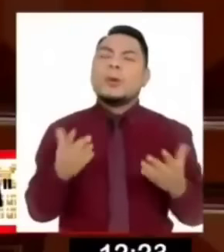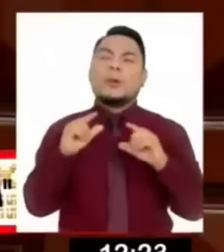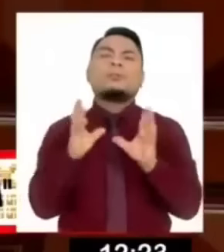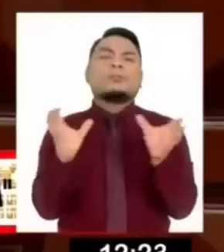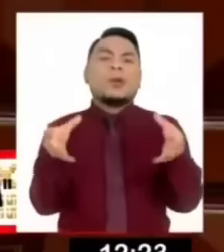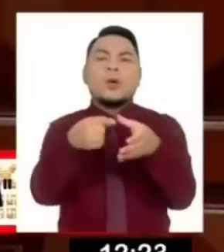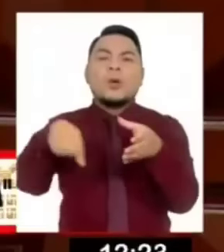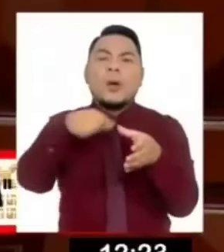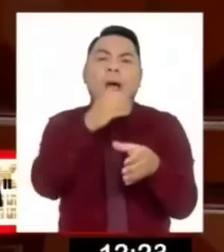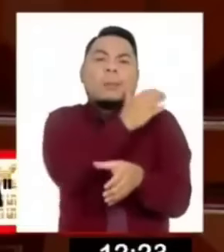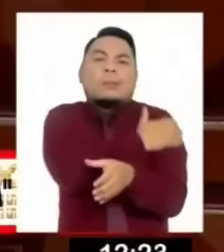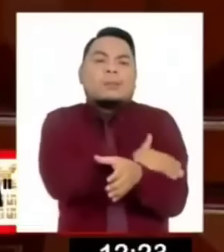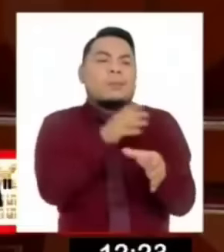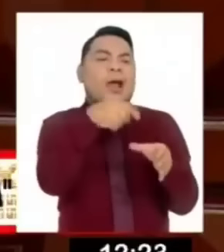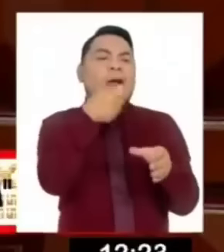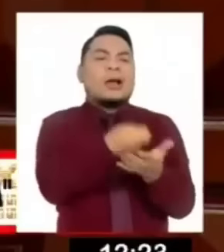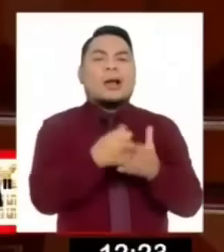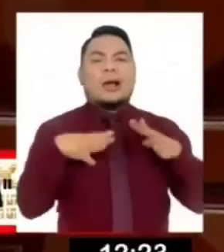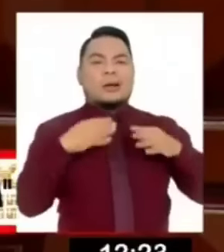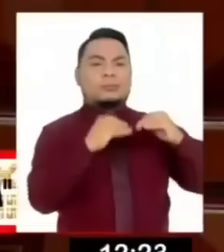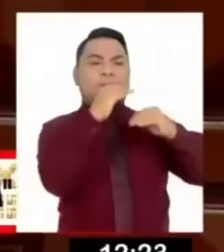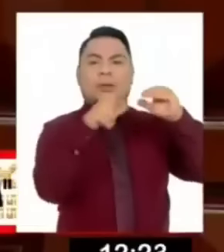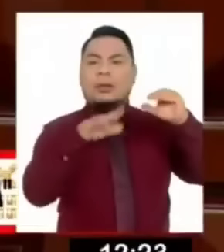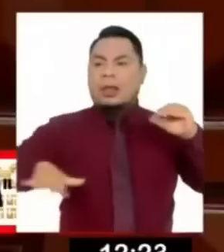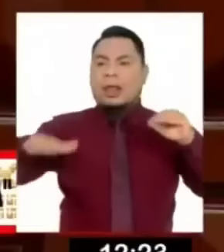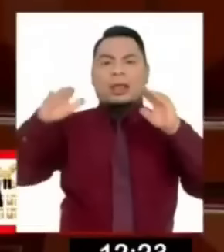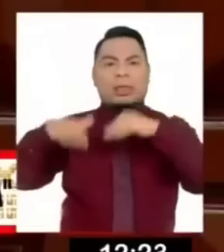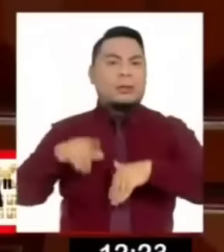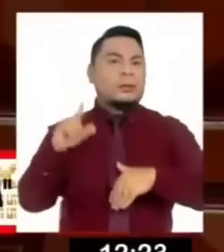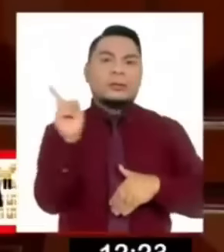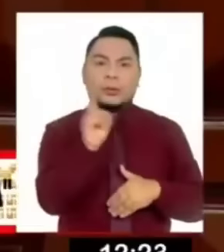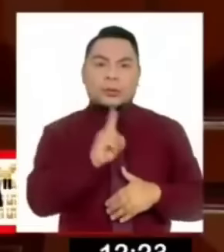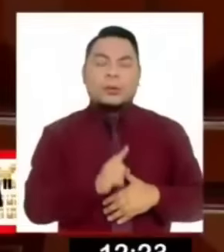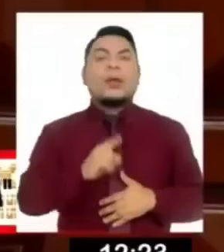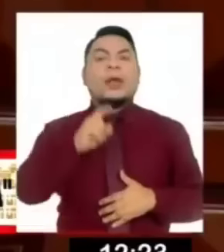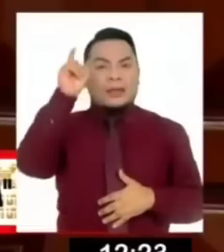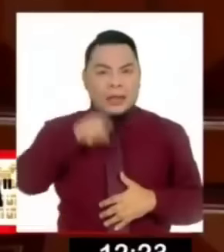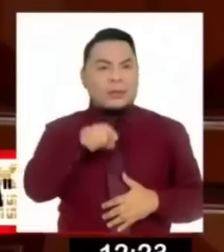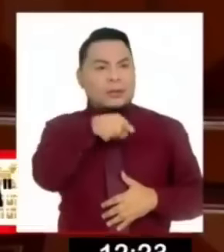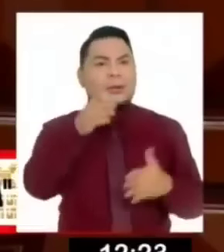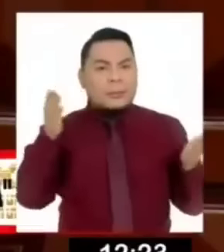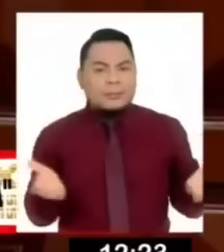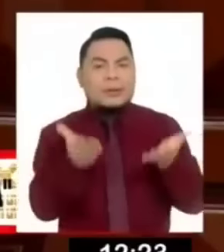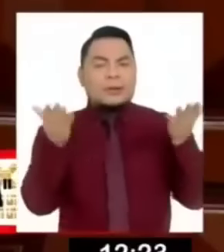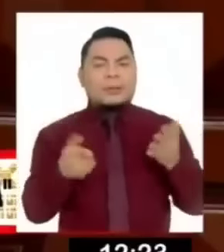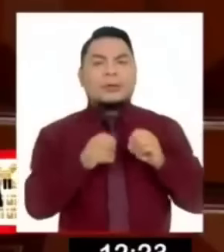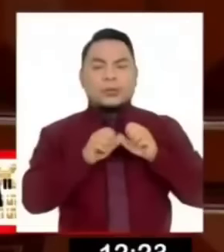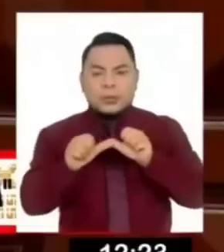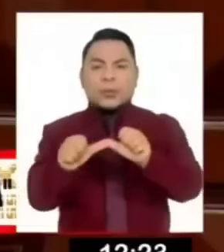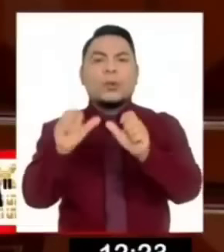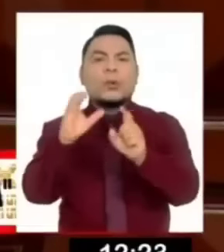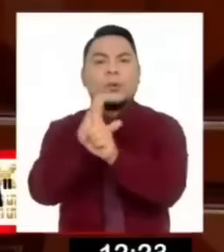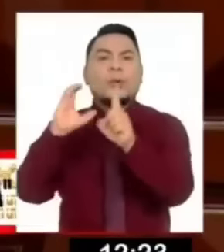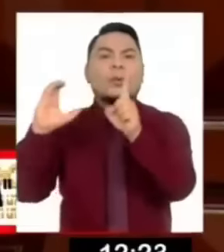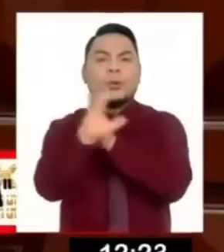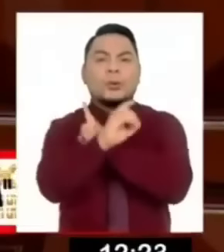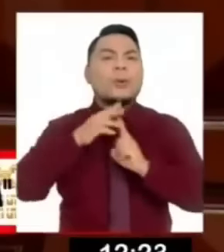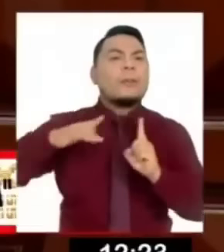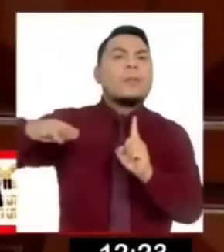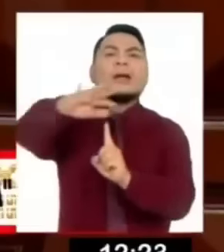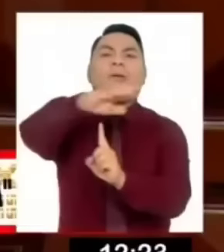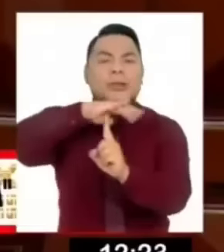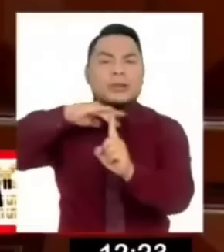grupos privilegiados y otros excluidos. Promover y preservar la cultura y el medio